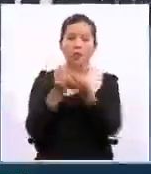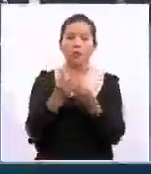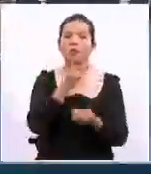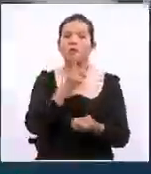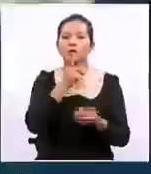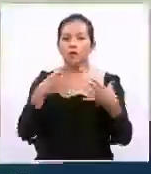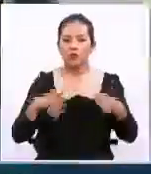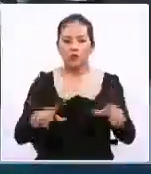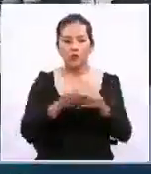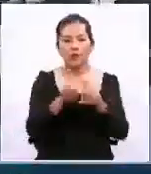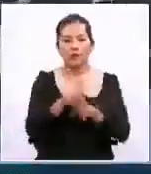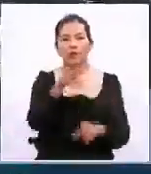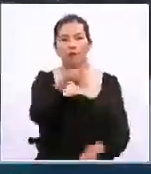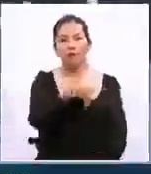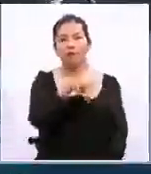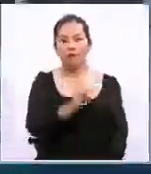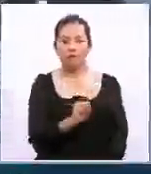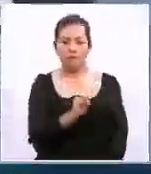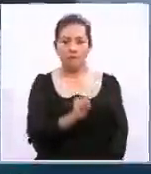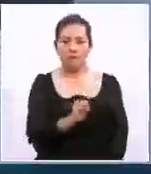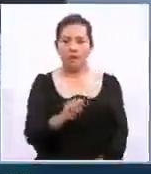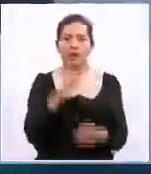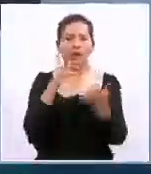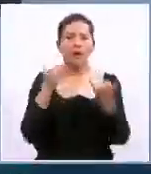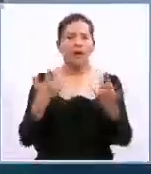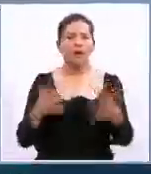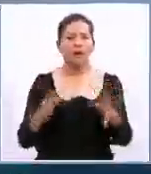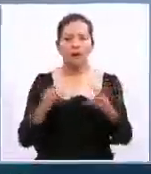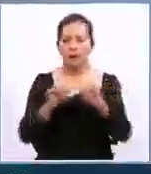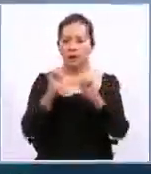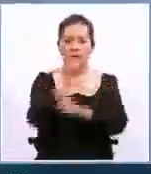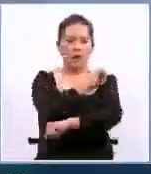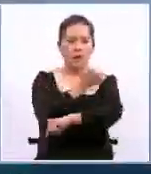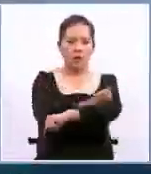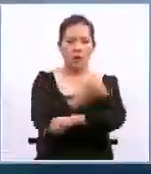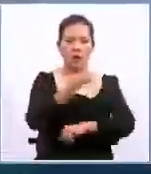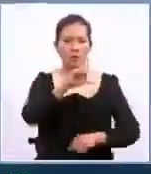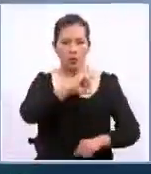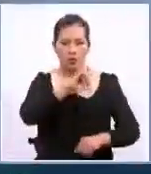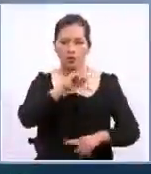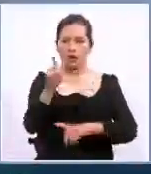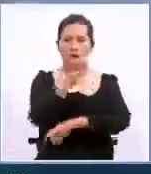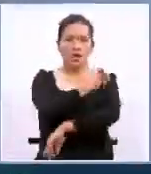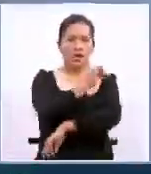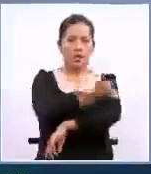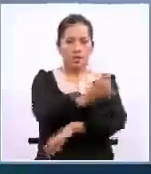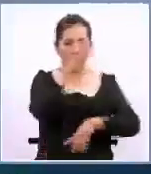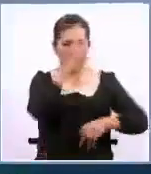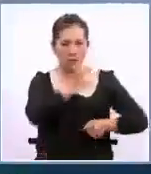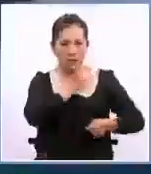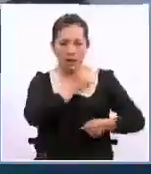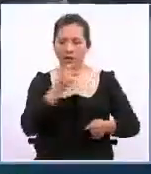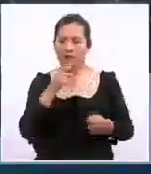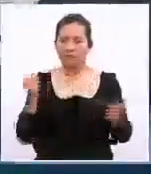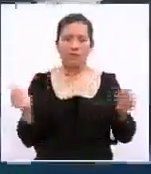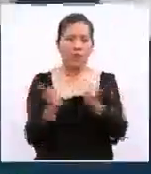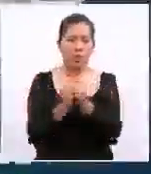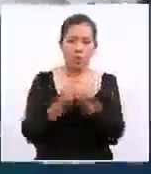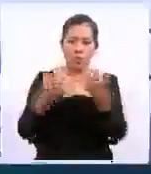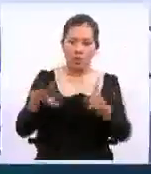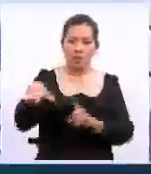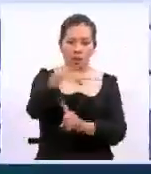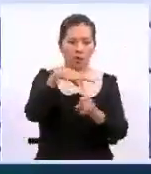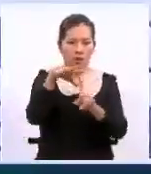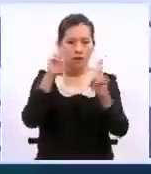la Policía Militar. Autoridades policiales, autoridades militares, en ese contexto realmente